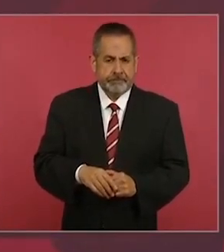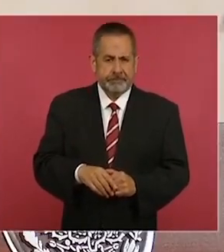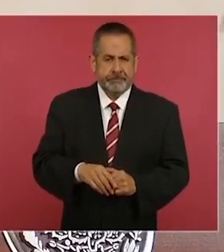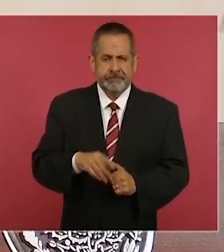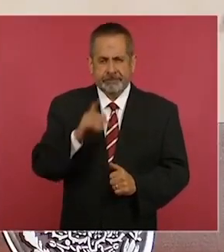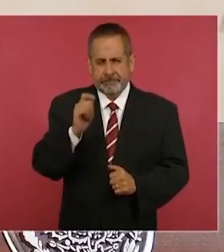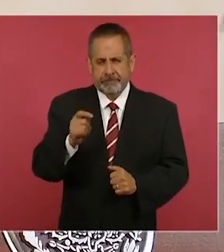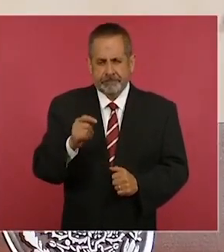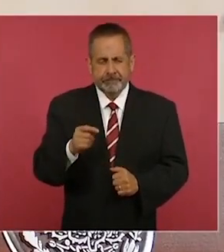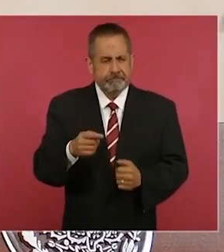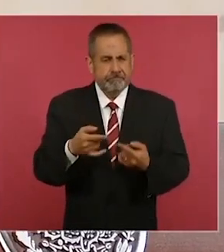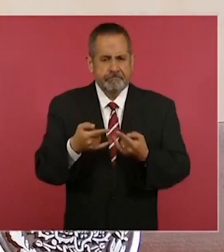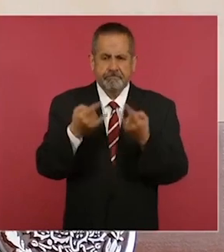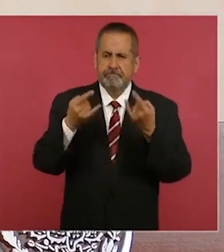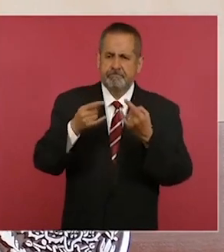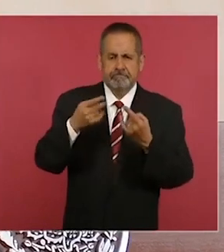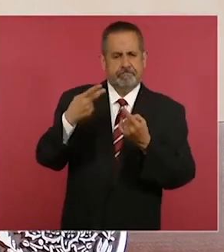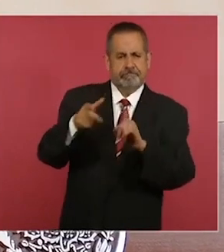historia pública.